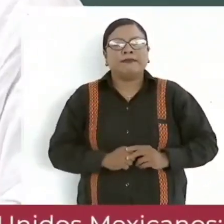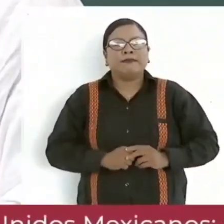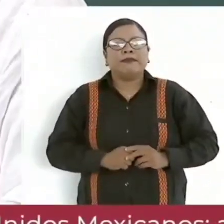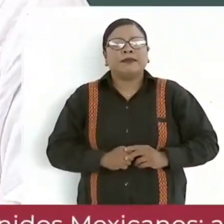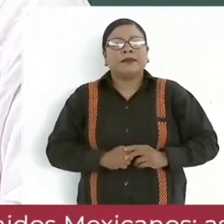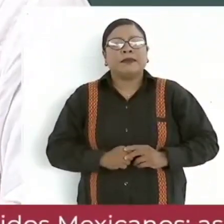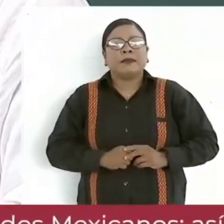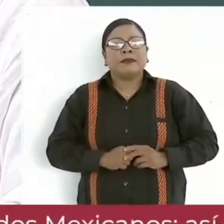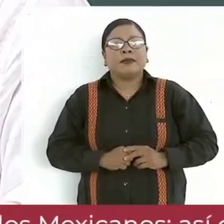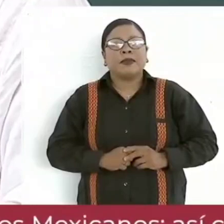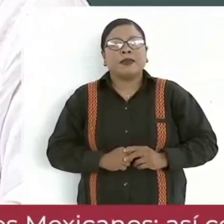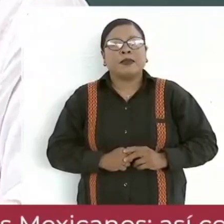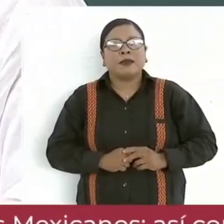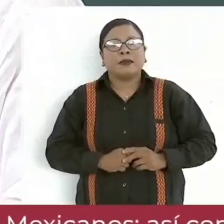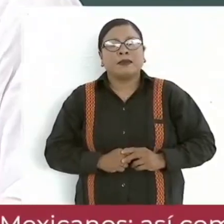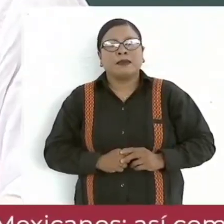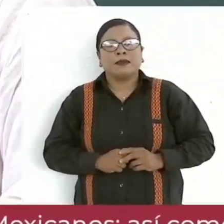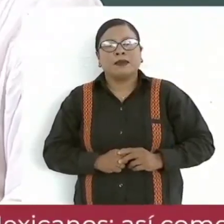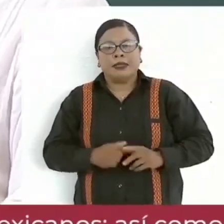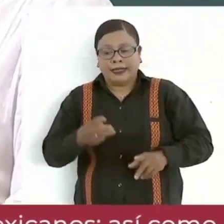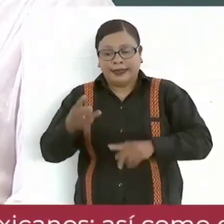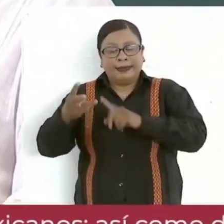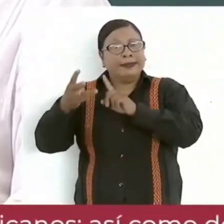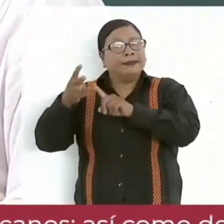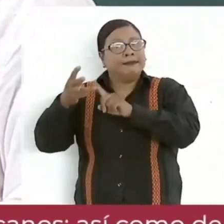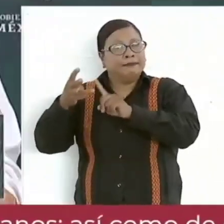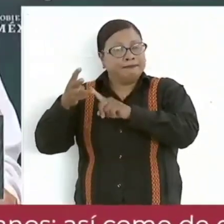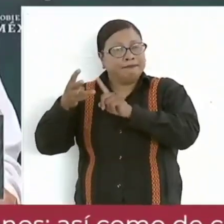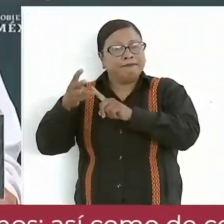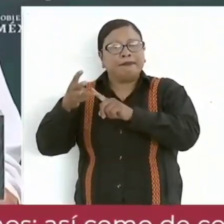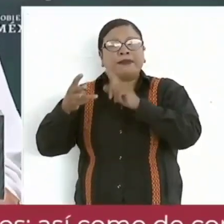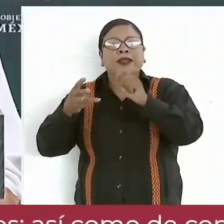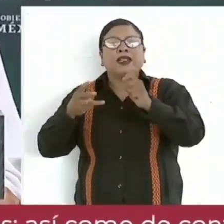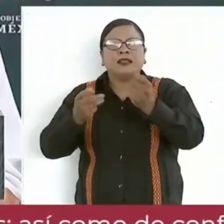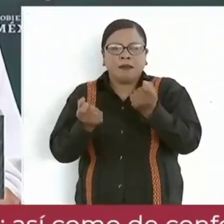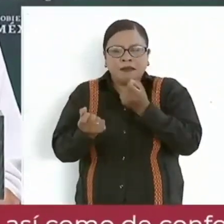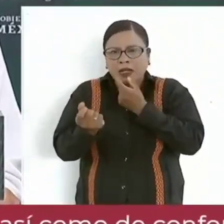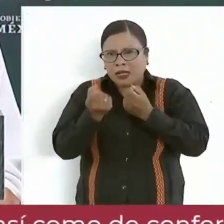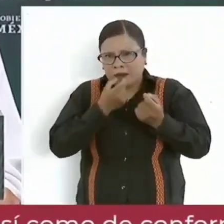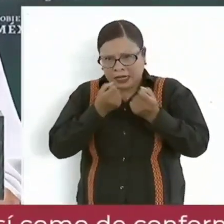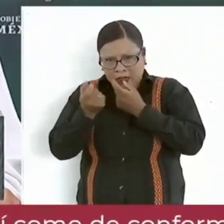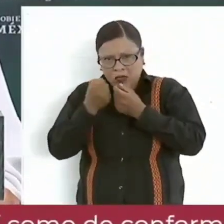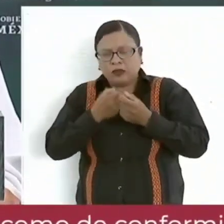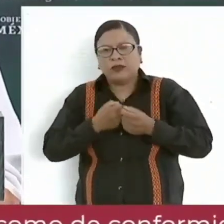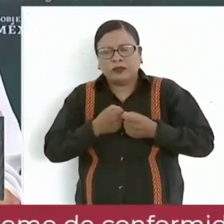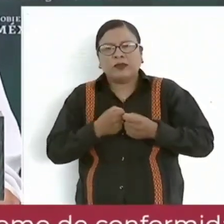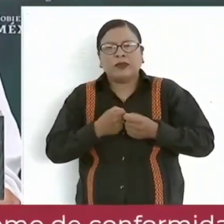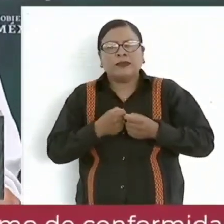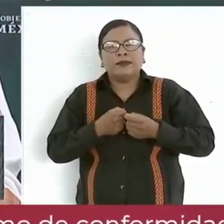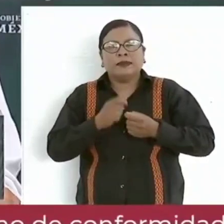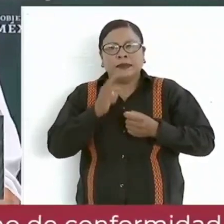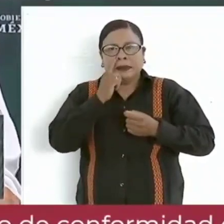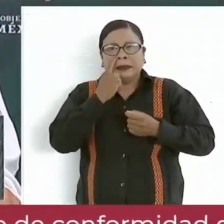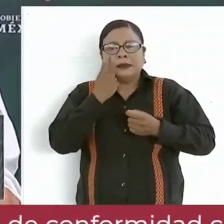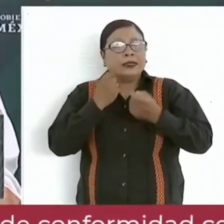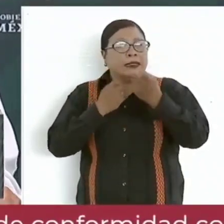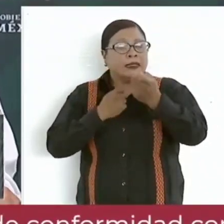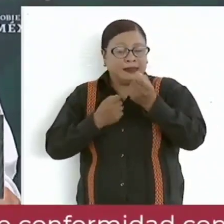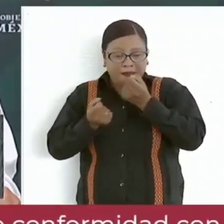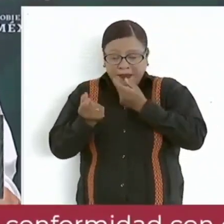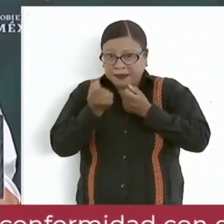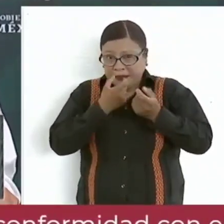Y lo tercero son los medicamentos, porque